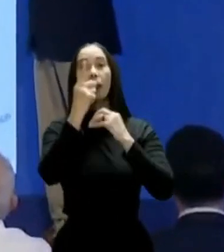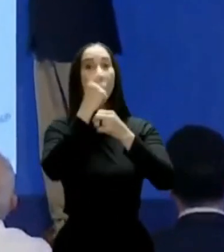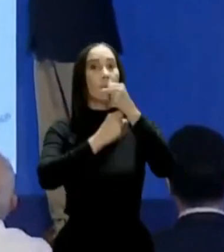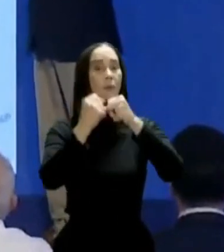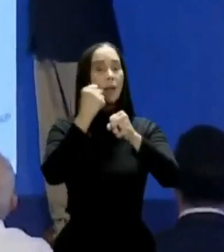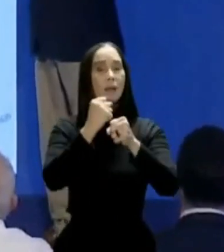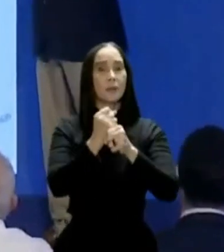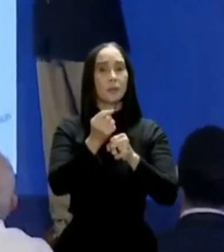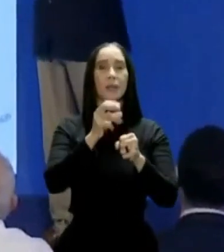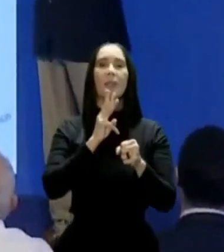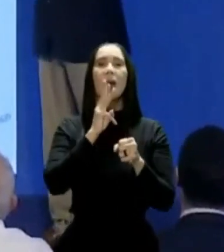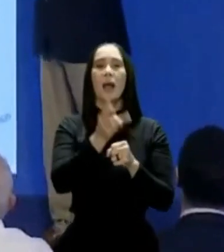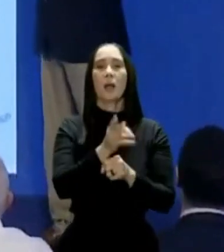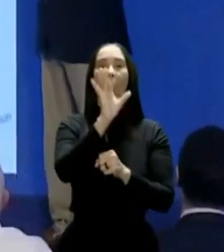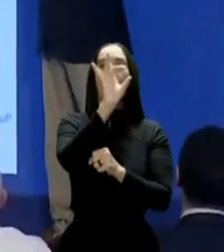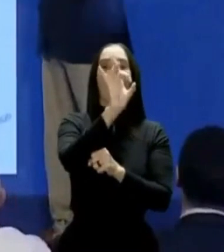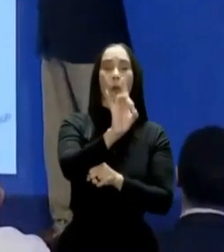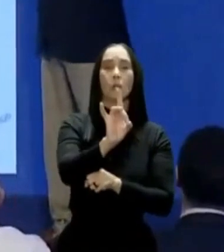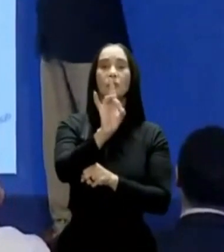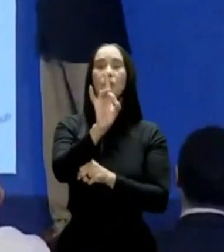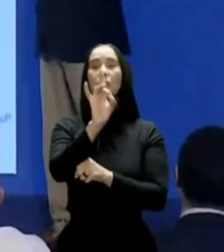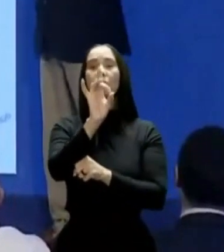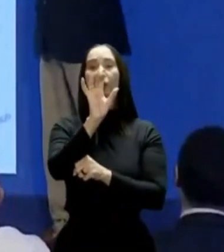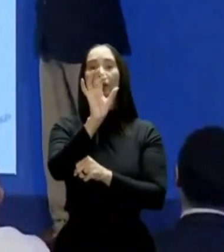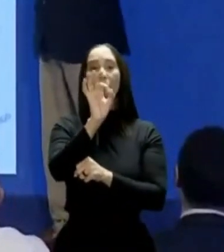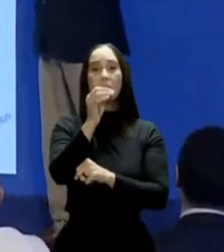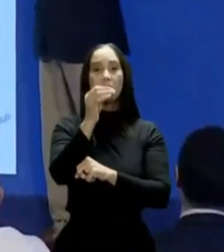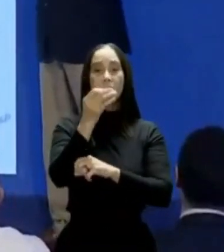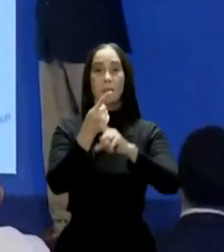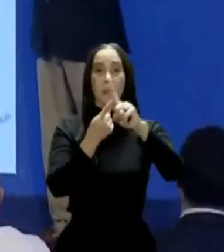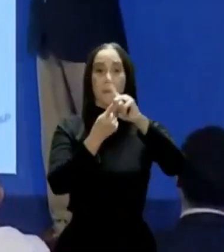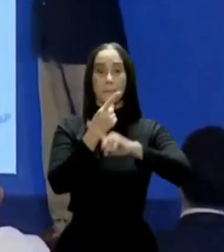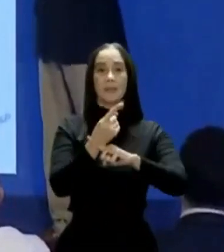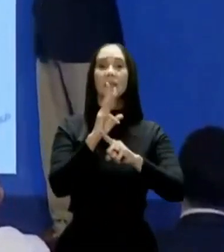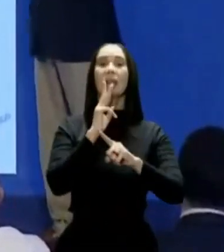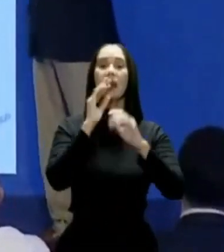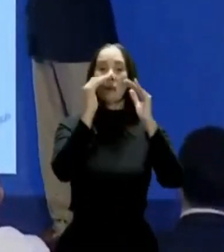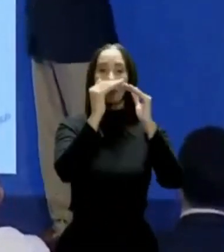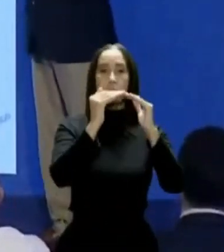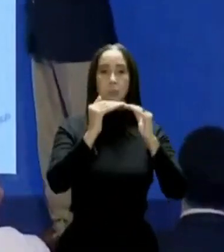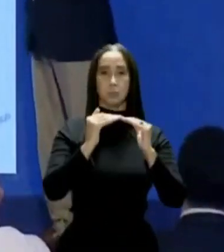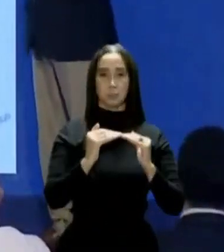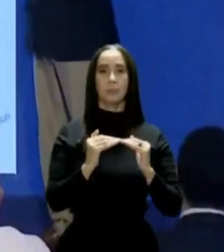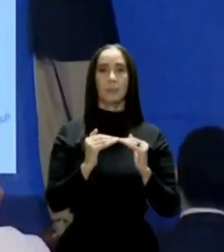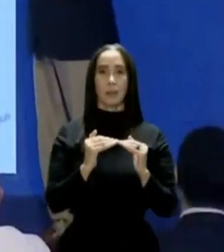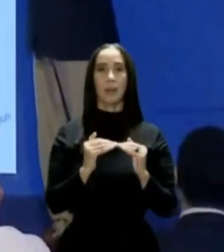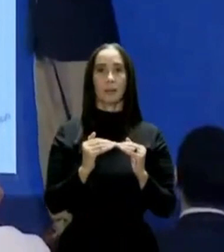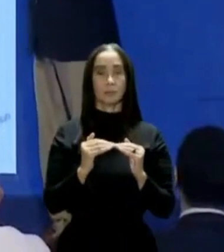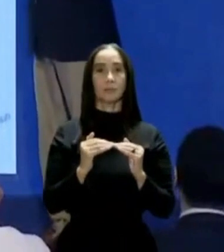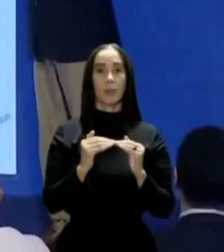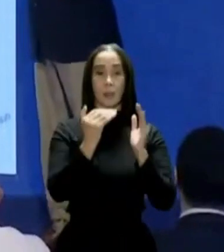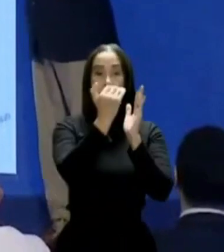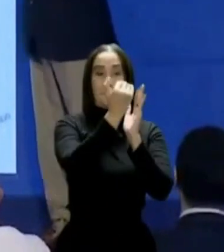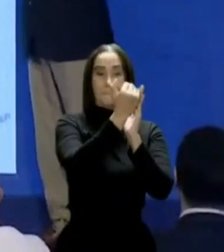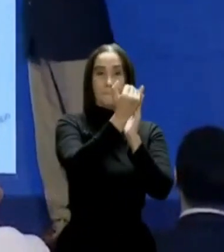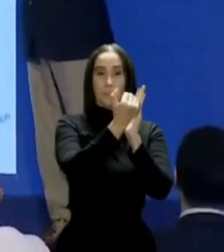anualmente tiene aproximadamente 8 y 9 meses que prácticamente el caudal se reduce al mínimo, señores. Menos de